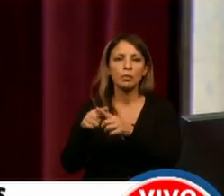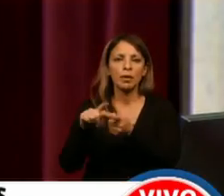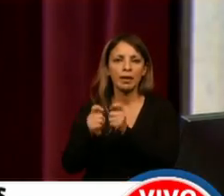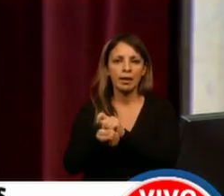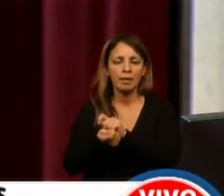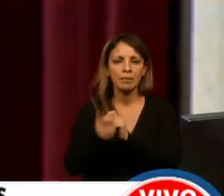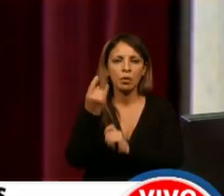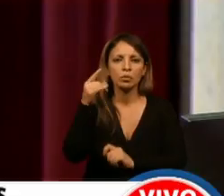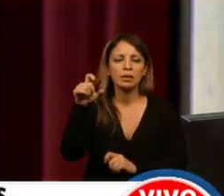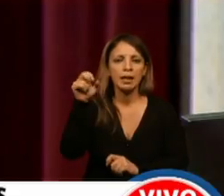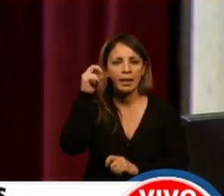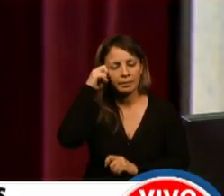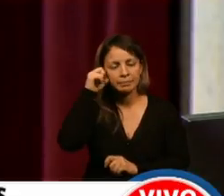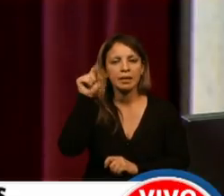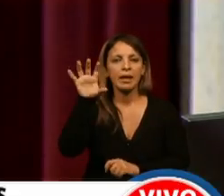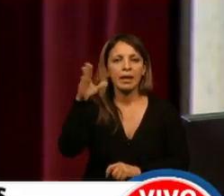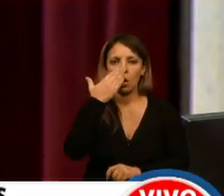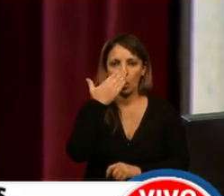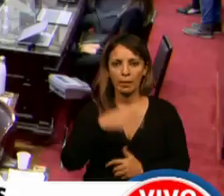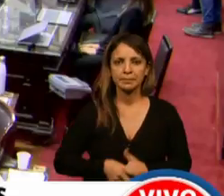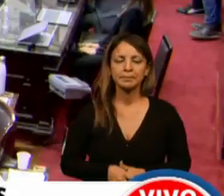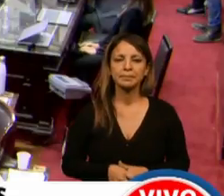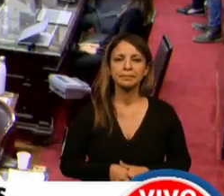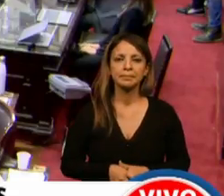acr provincia córdoba